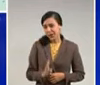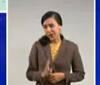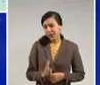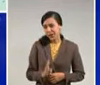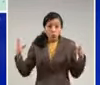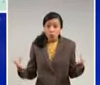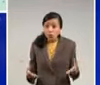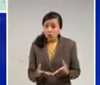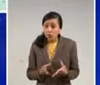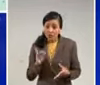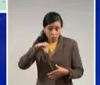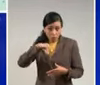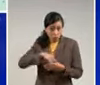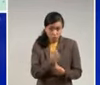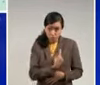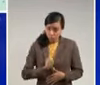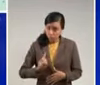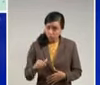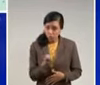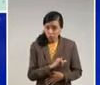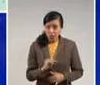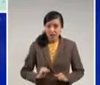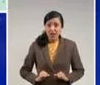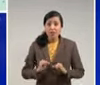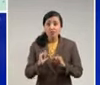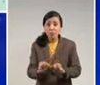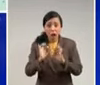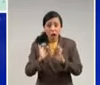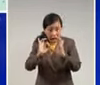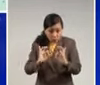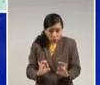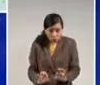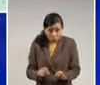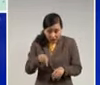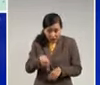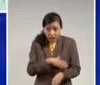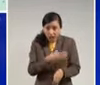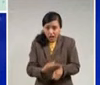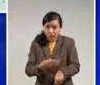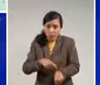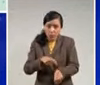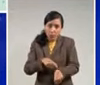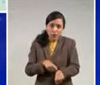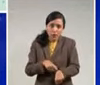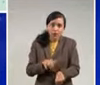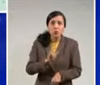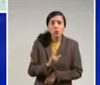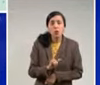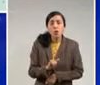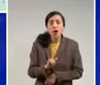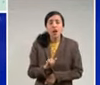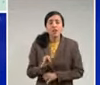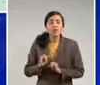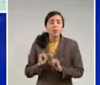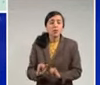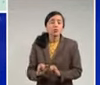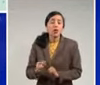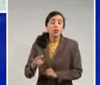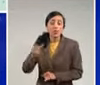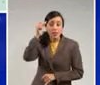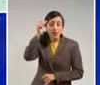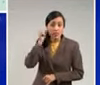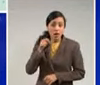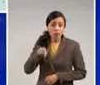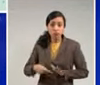incluyéndonos a nosotros, que los datos actualizados hasta los diagnósticos del sábado lo podemos ver